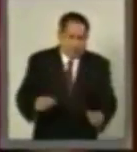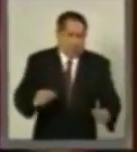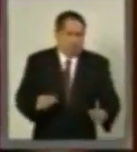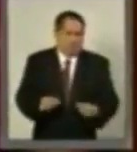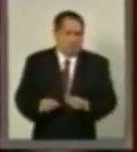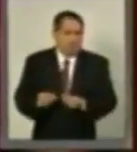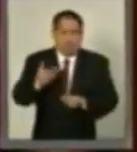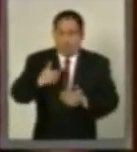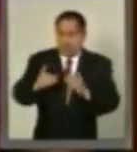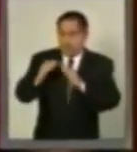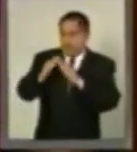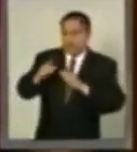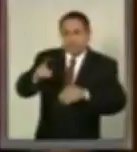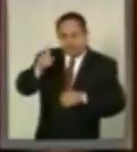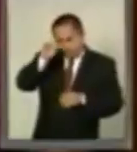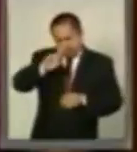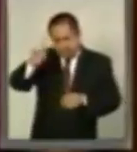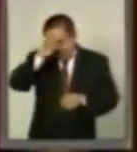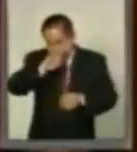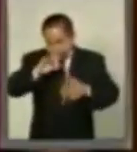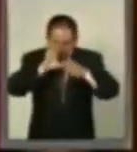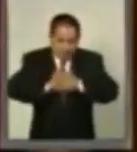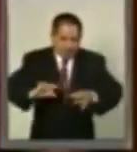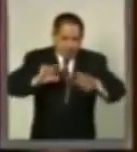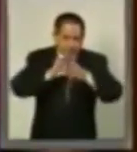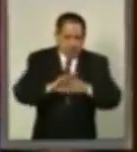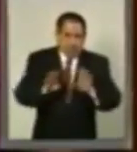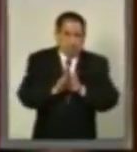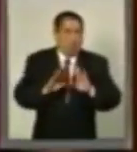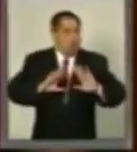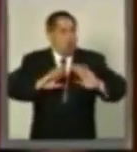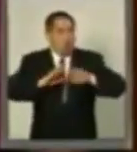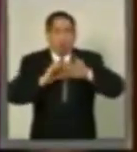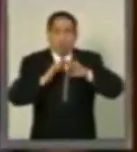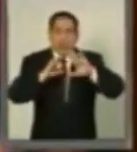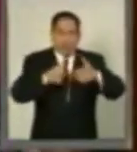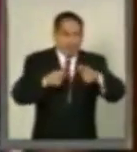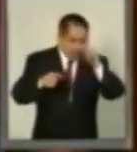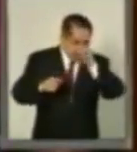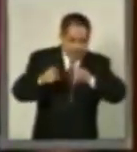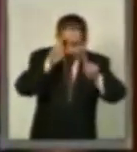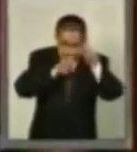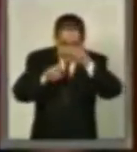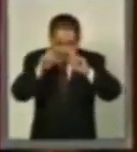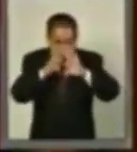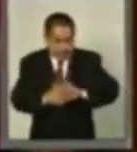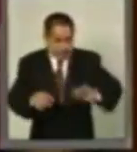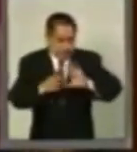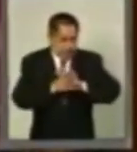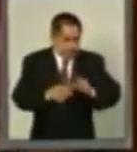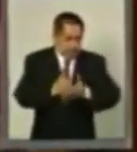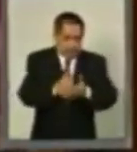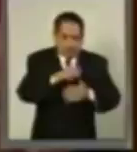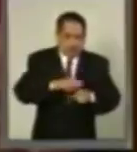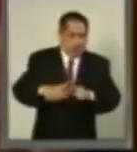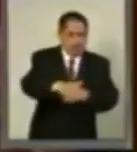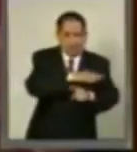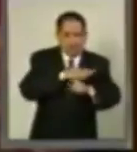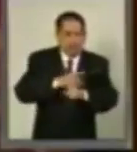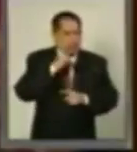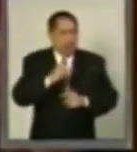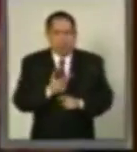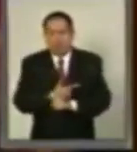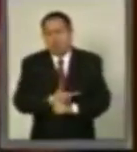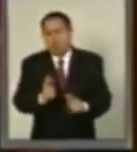Desde el hogar, trabajar mucho, desde la propia comunidad, haciendo entornos en el que permitan